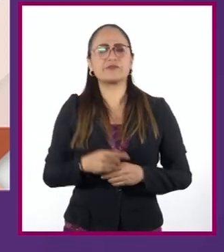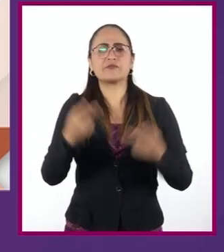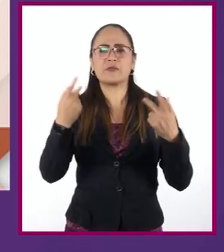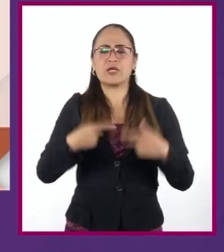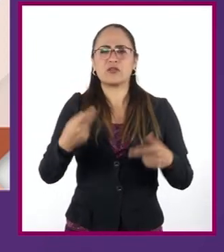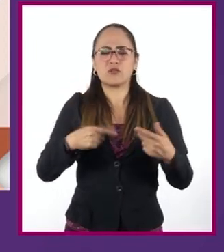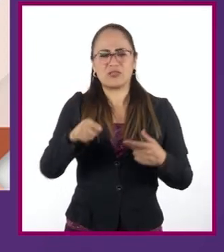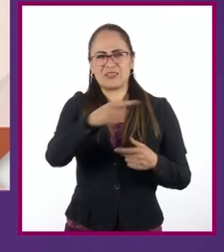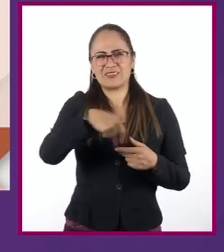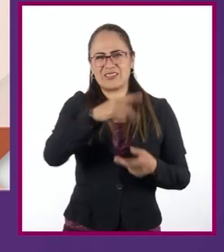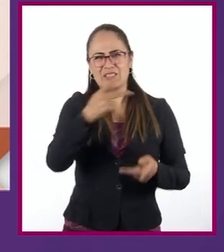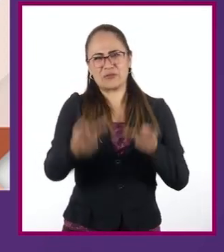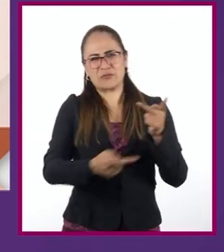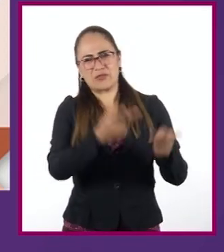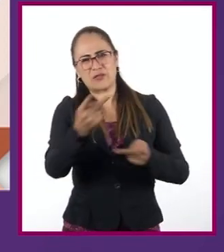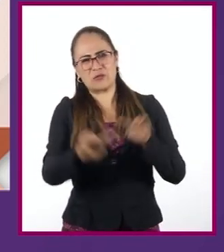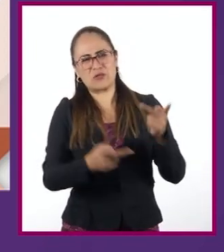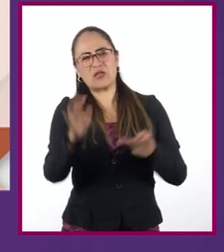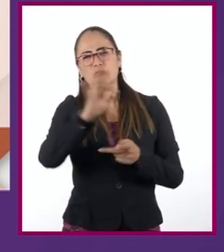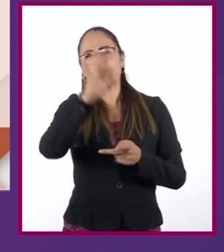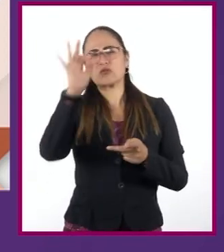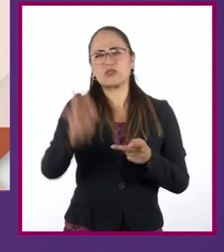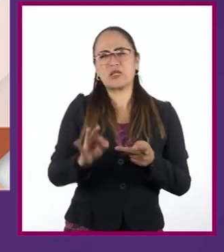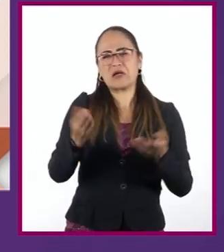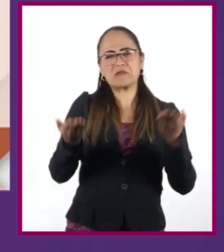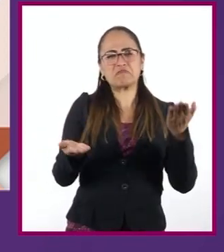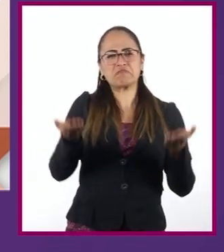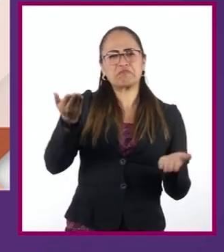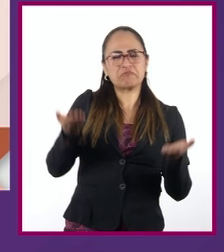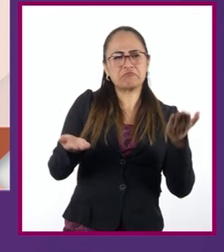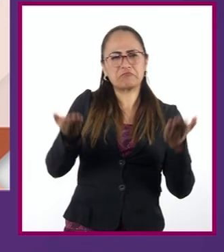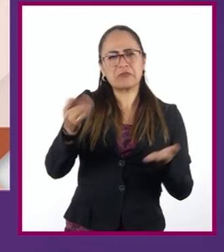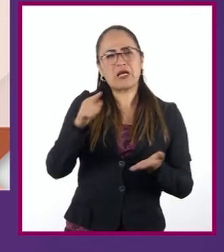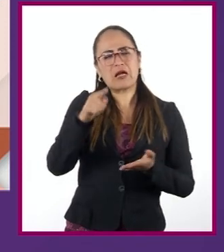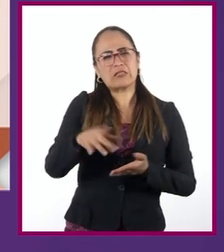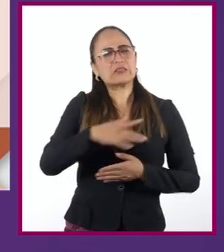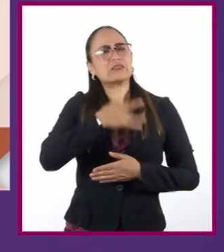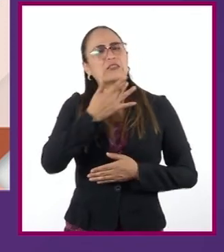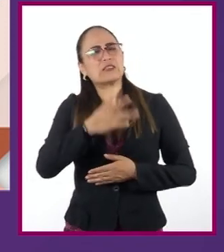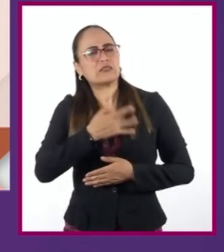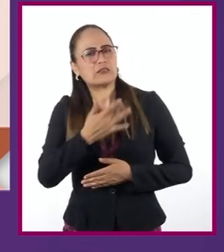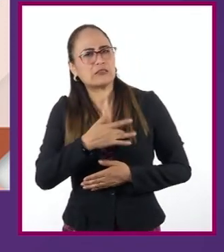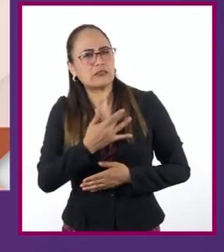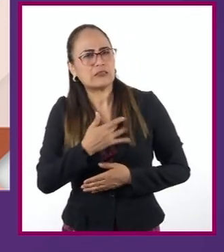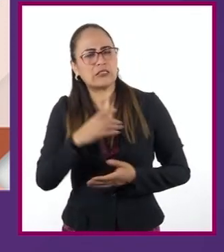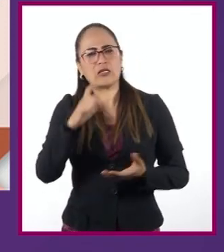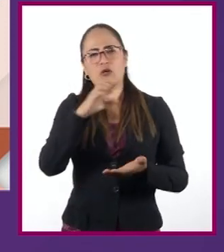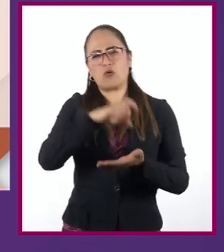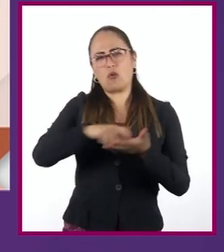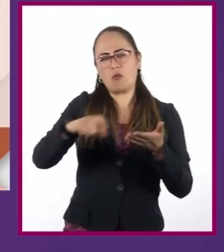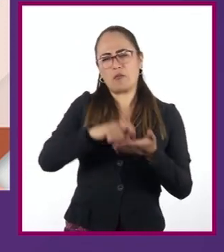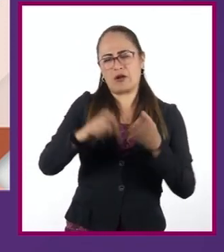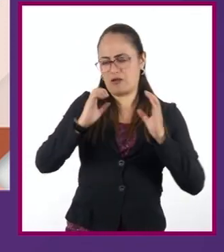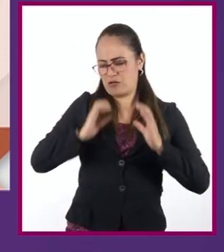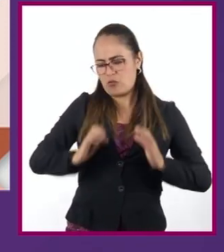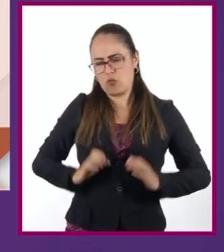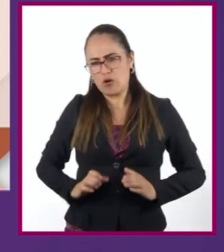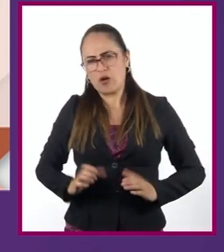encuestados coinciden en porcentajes similares con respecto a los motivos por los que compran productos de higiene